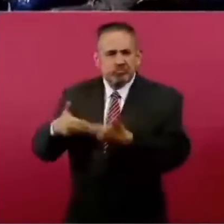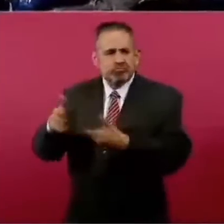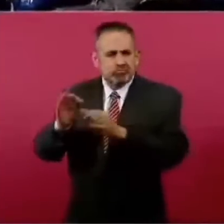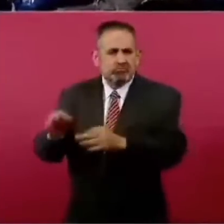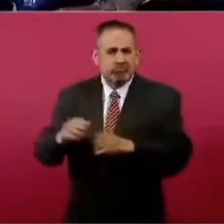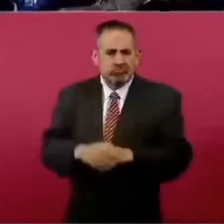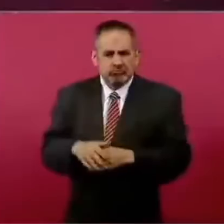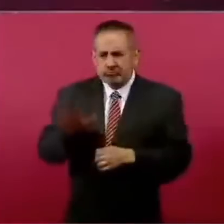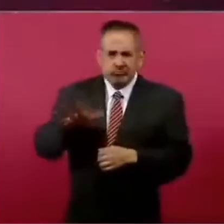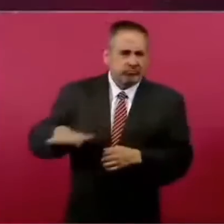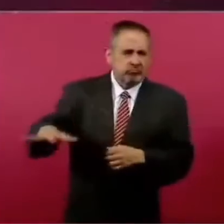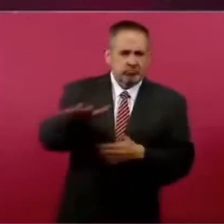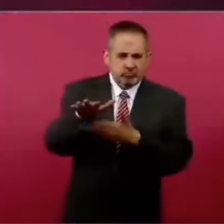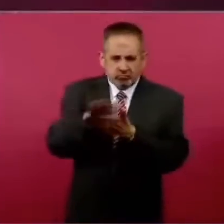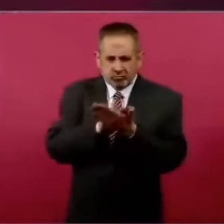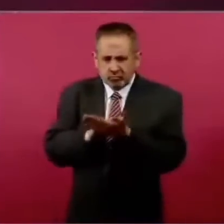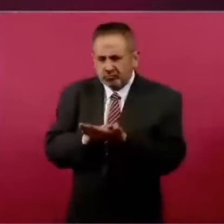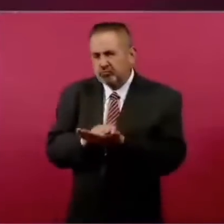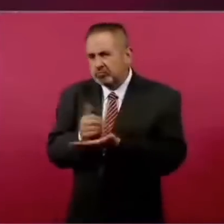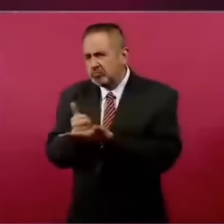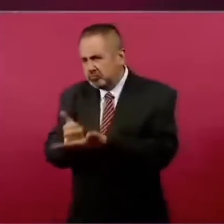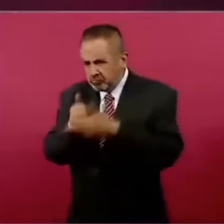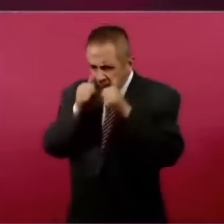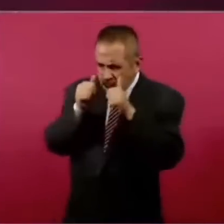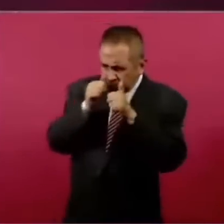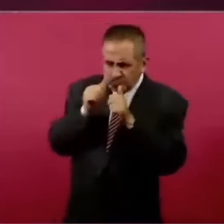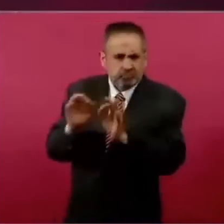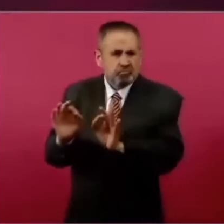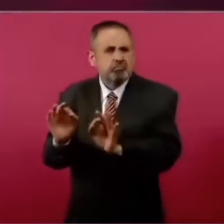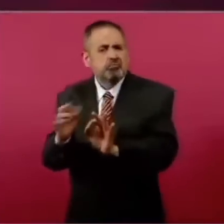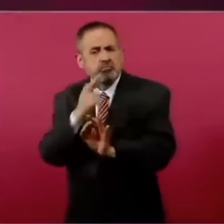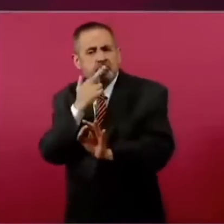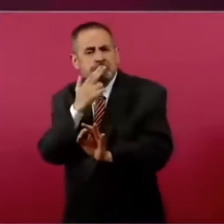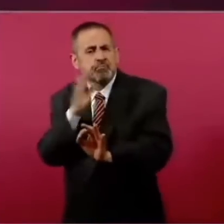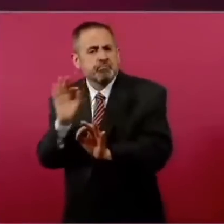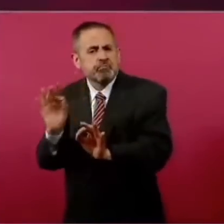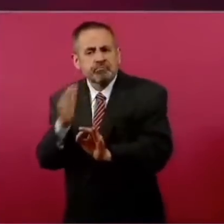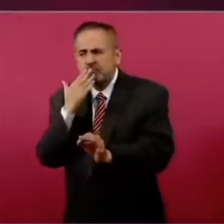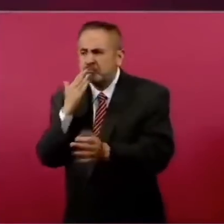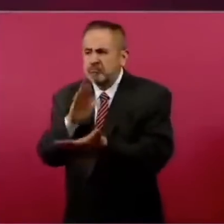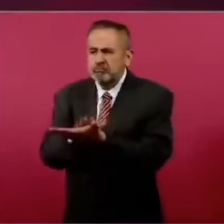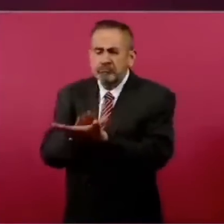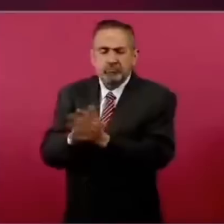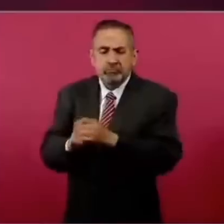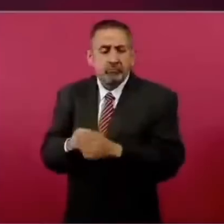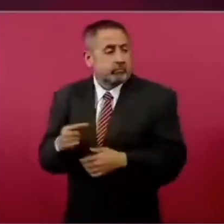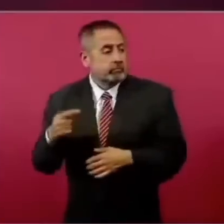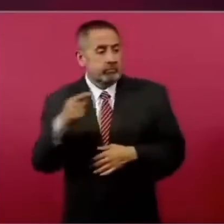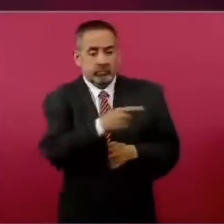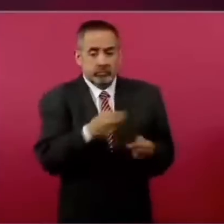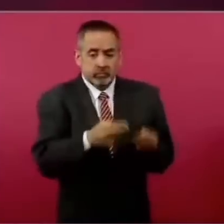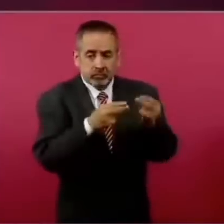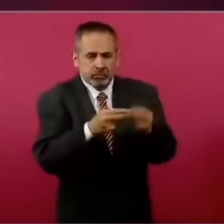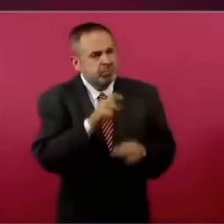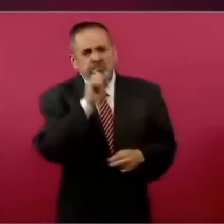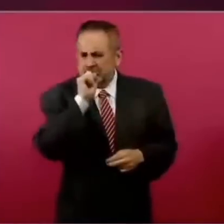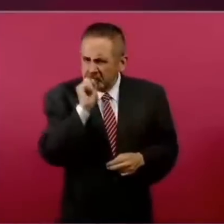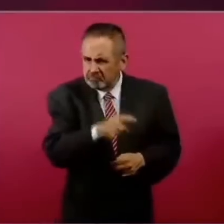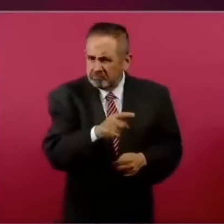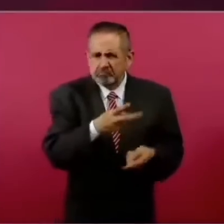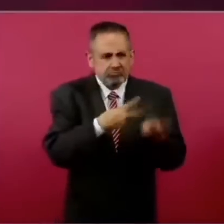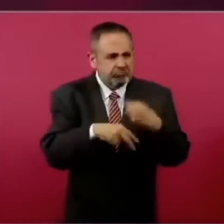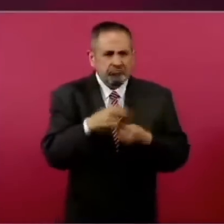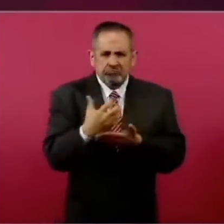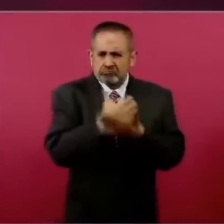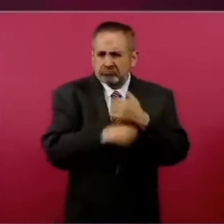a los de abajo, que es a los que estamos atendiendo, más, sino también le va bien a los de arriba.